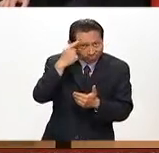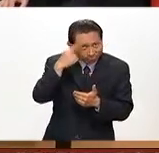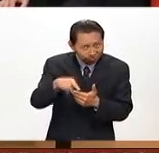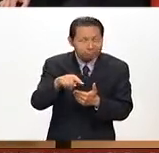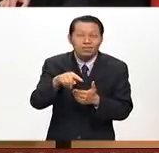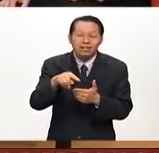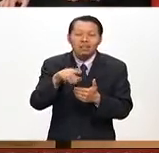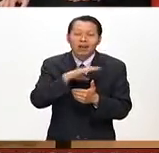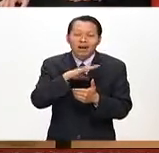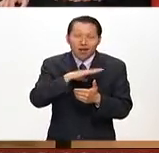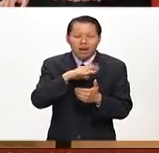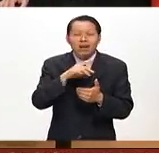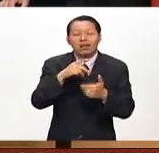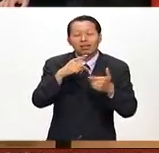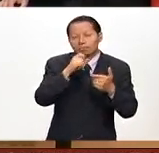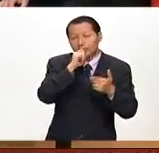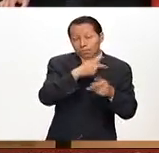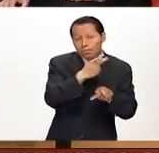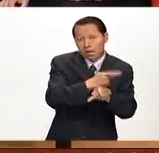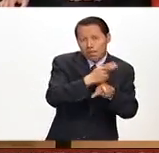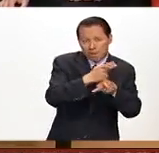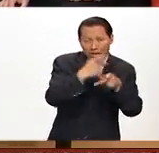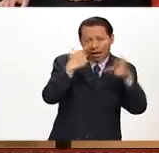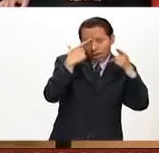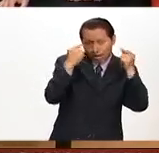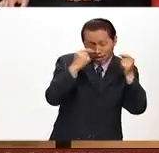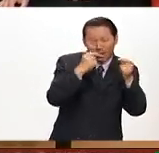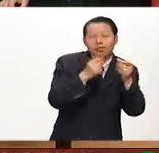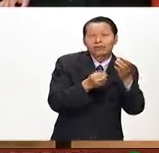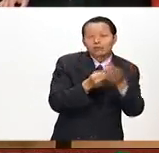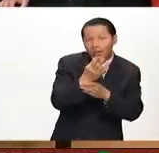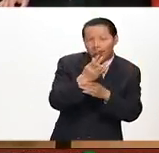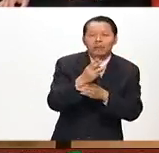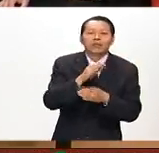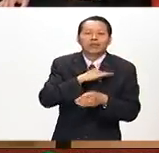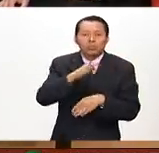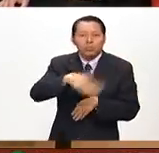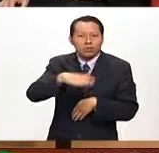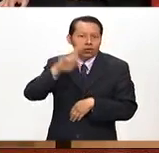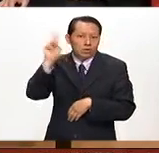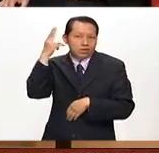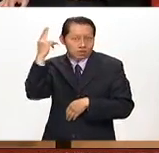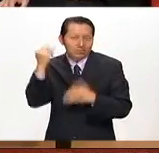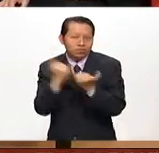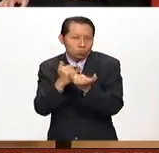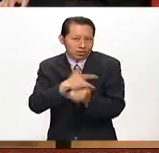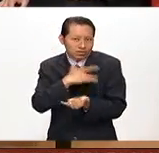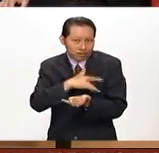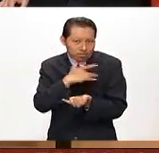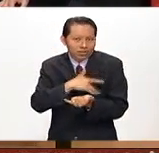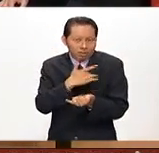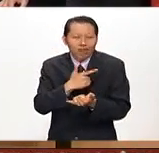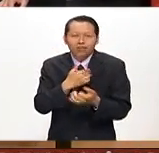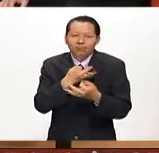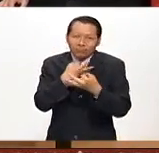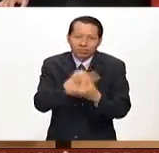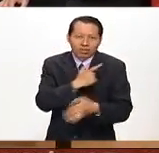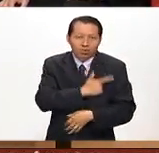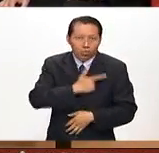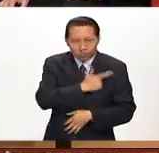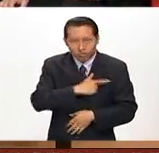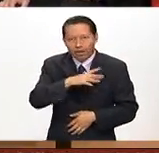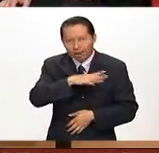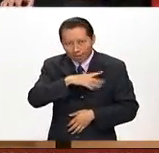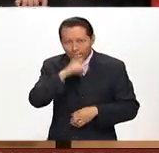inscripciones, de terminar muchos jóvenes la preparatoria, pues ahí está una excelente alternativa, sobre todo los que se sienten motivados por estas áreas de desarrollo y estas